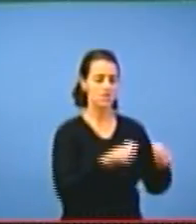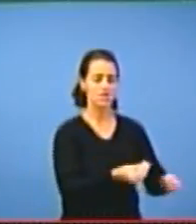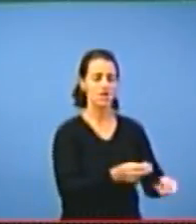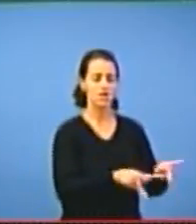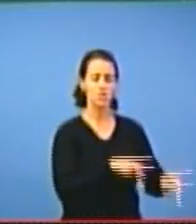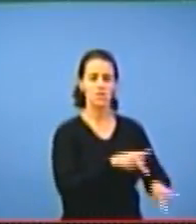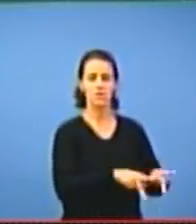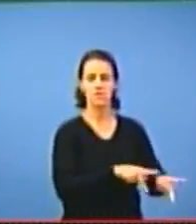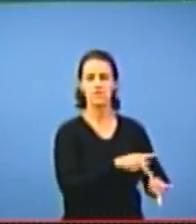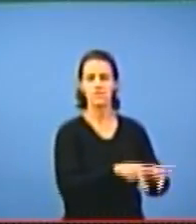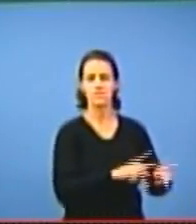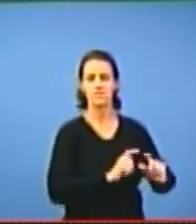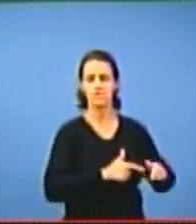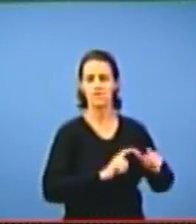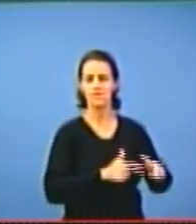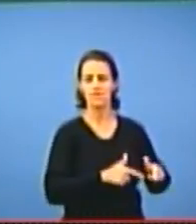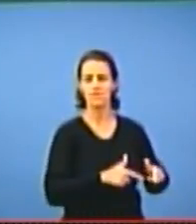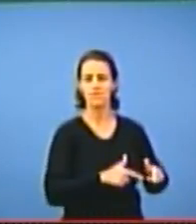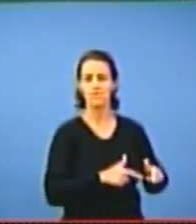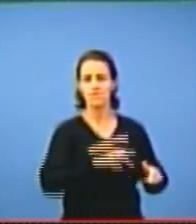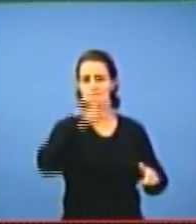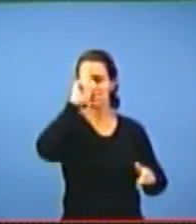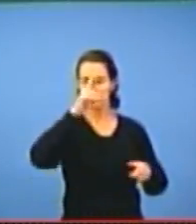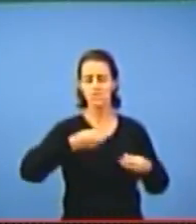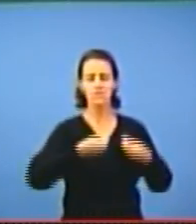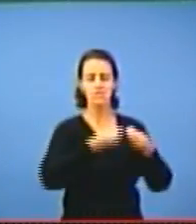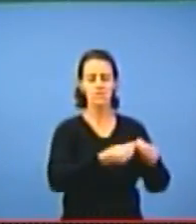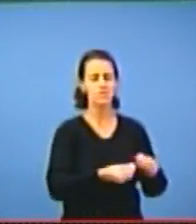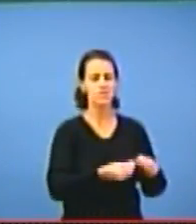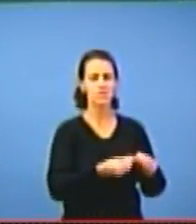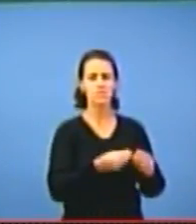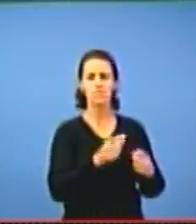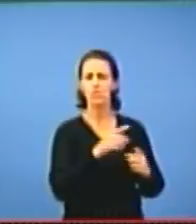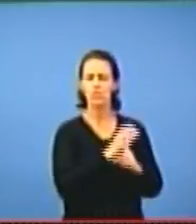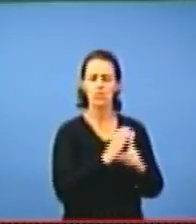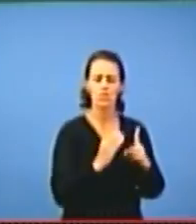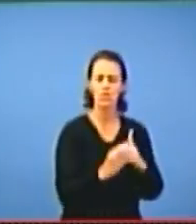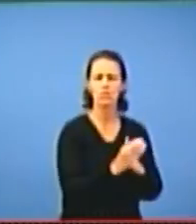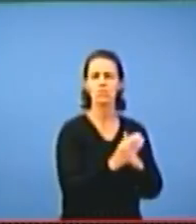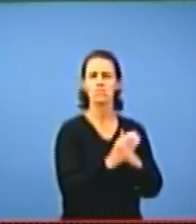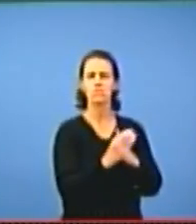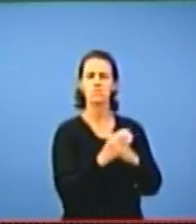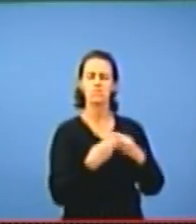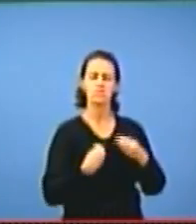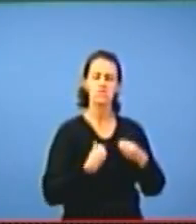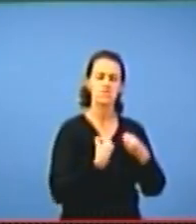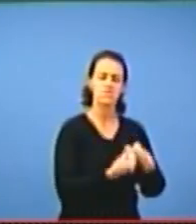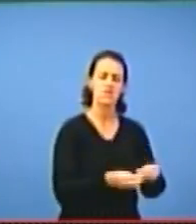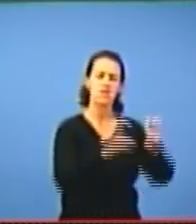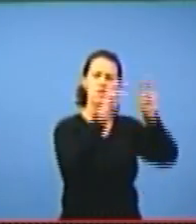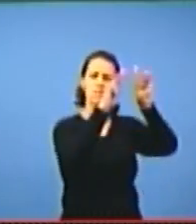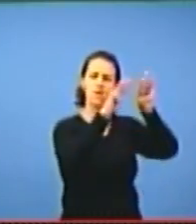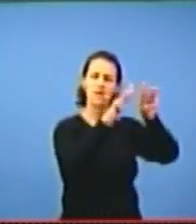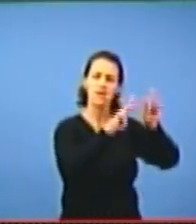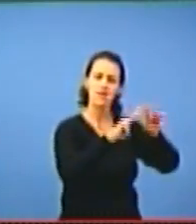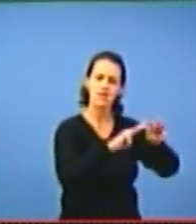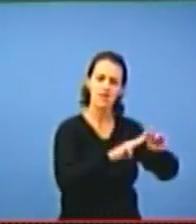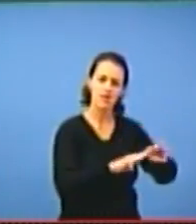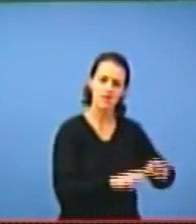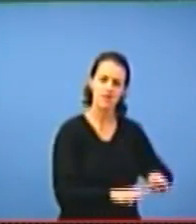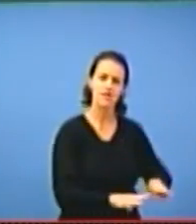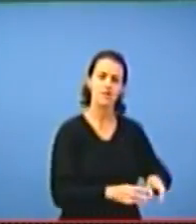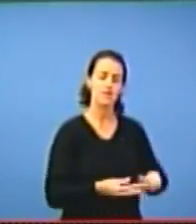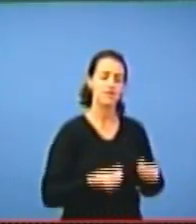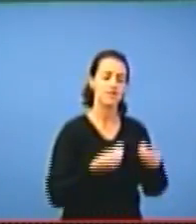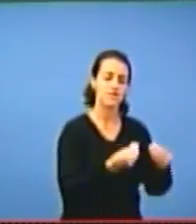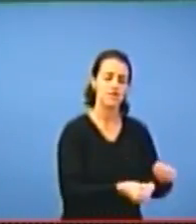aquel pueblo, mis hermanos, todo. El culto, el maná, el agua que salió de la